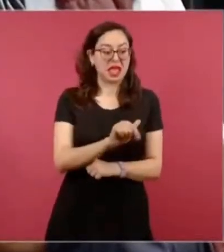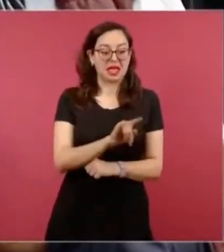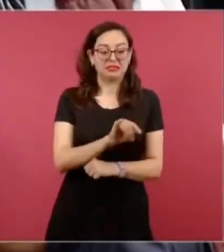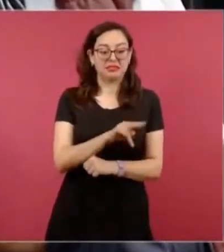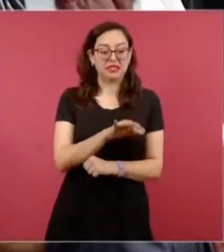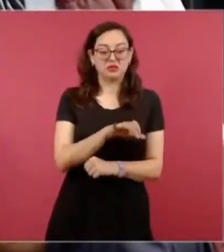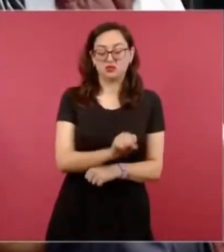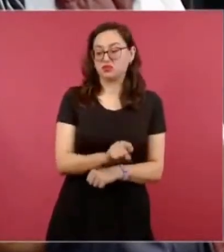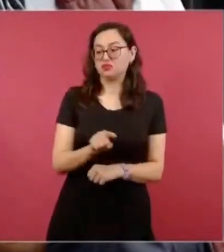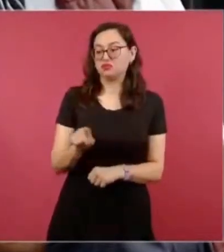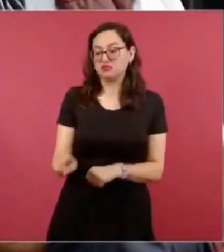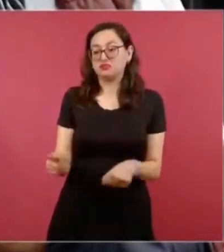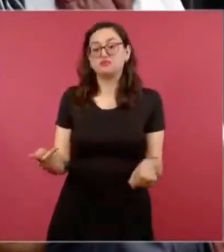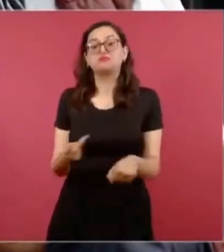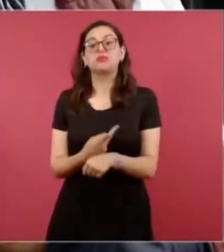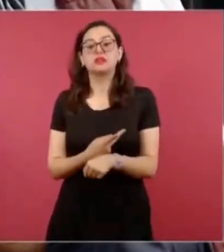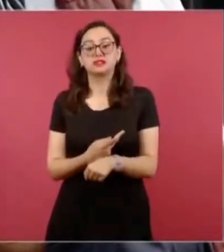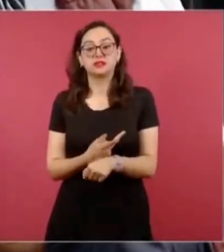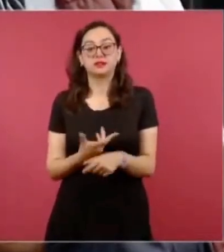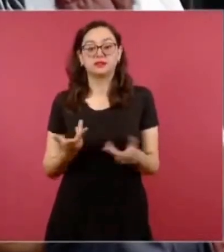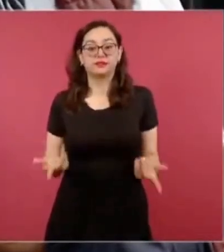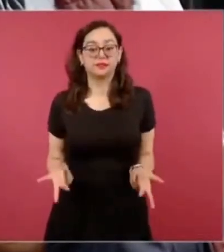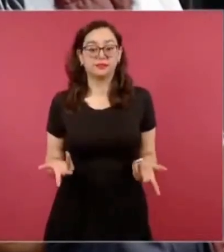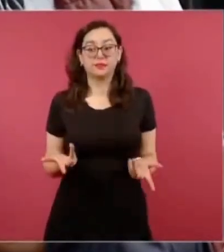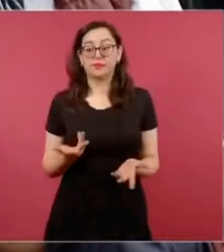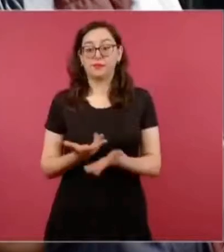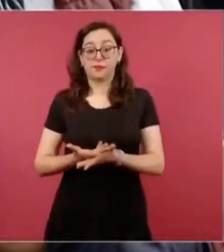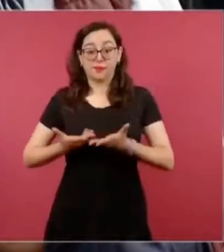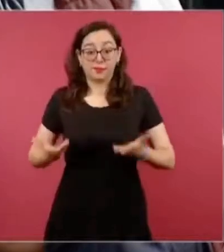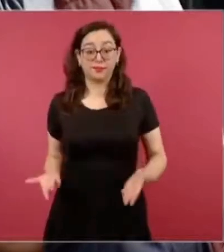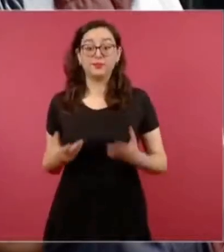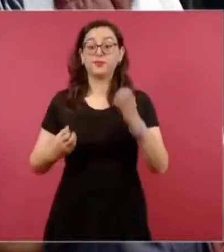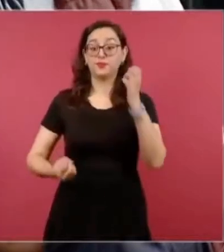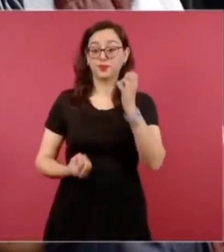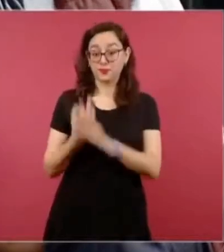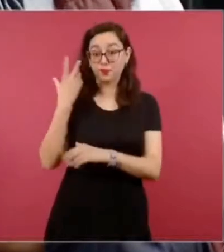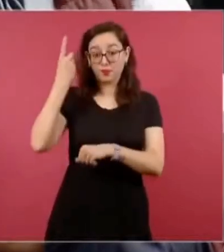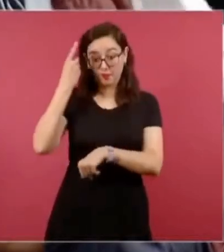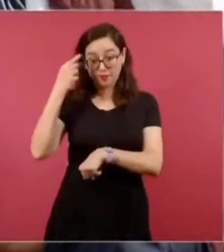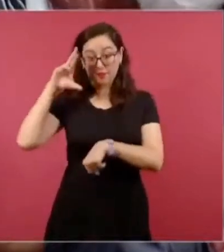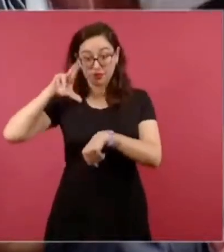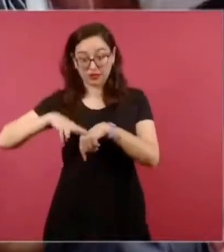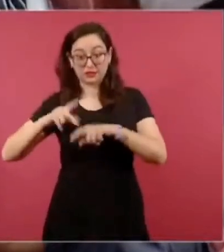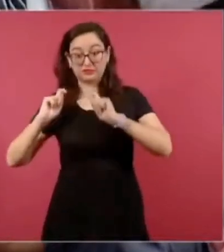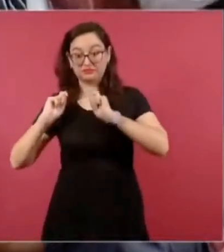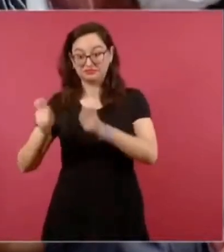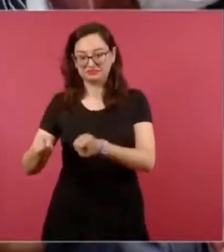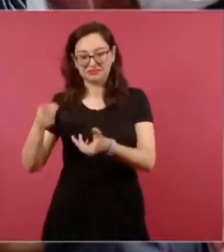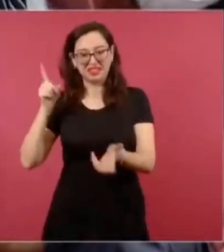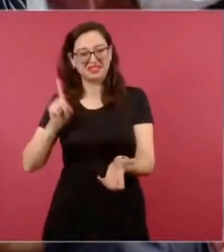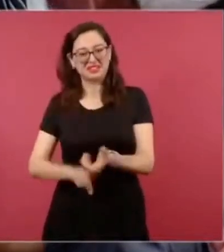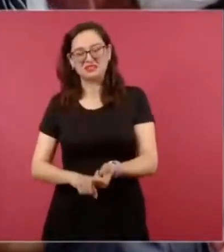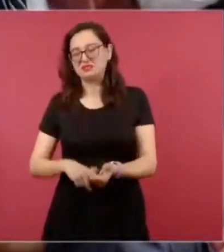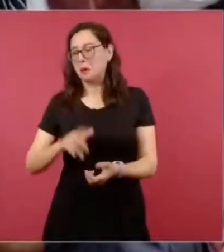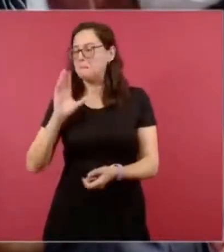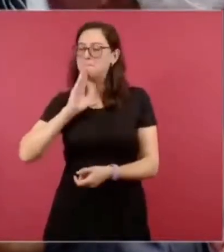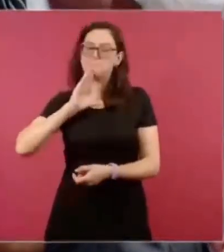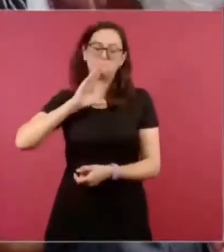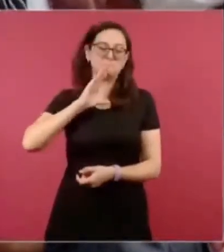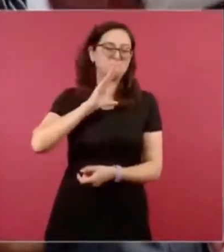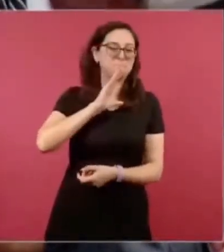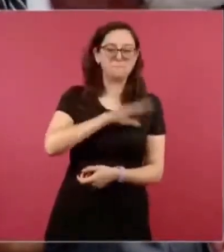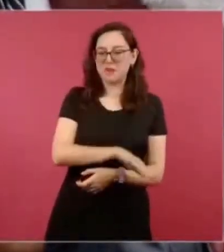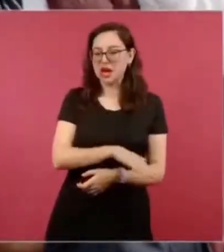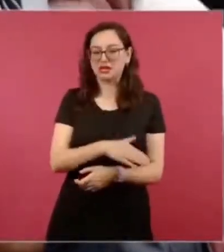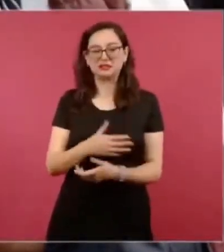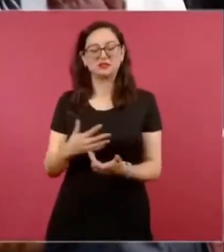última dirección de la revista a cargo de Jorge Carrasco, han ocurrido una serie de anomalías también de